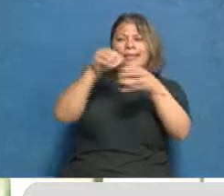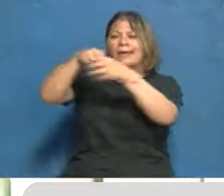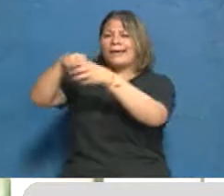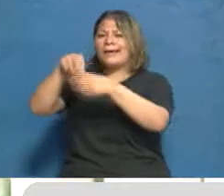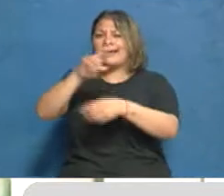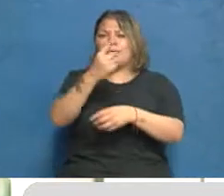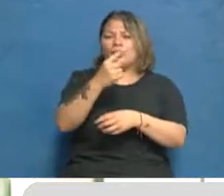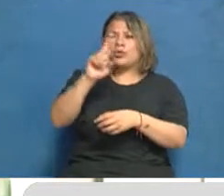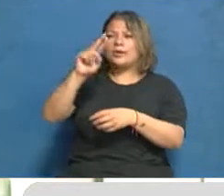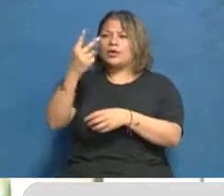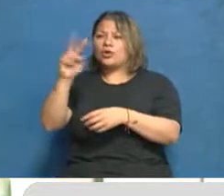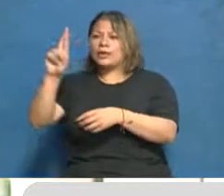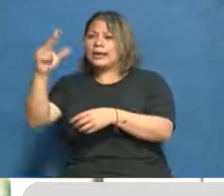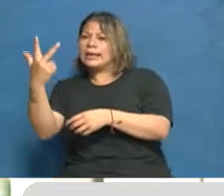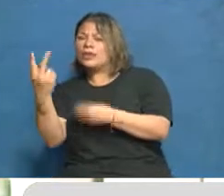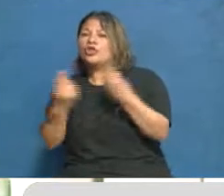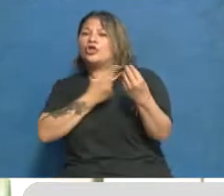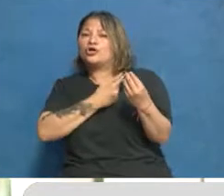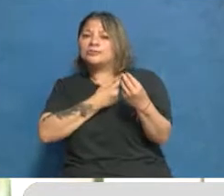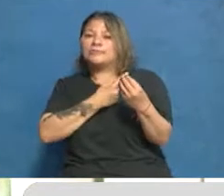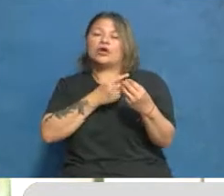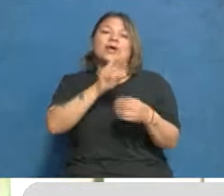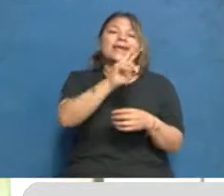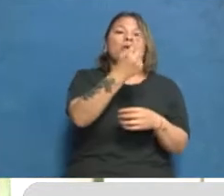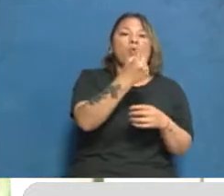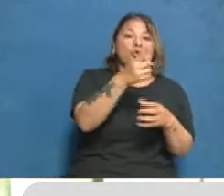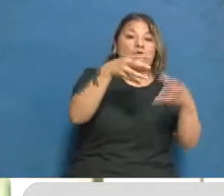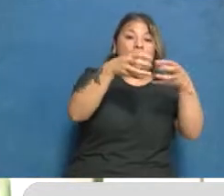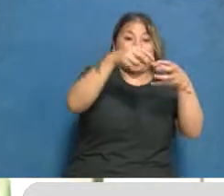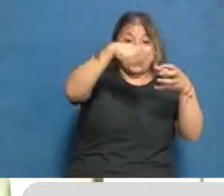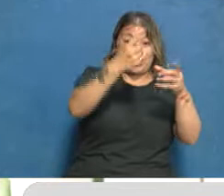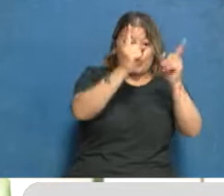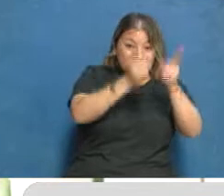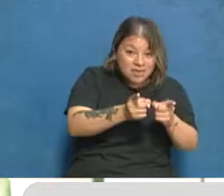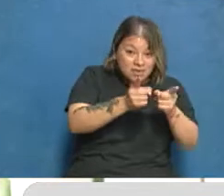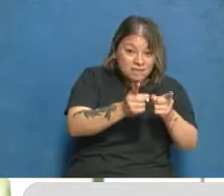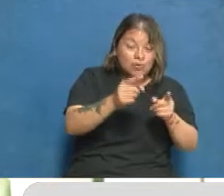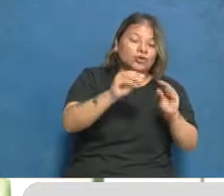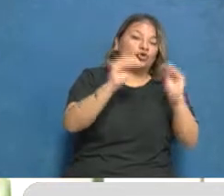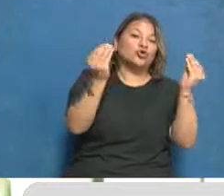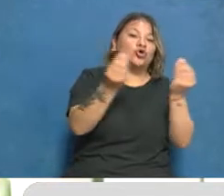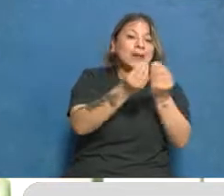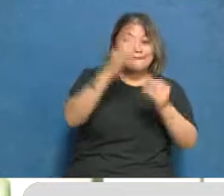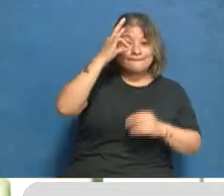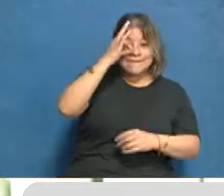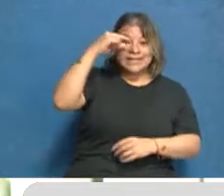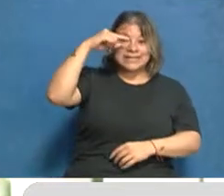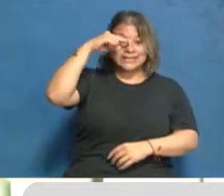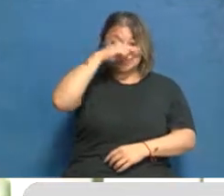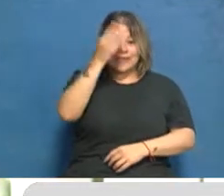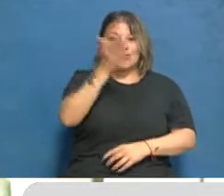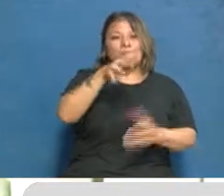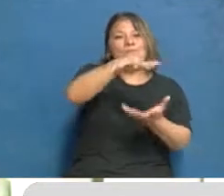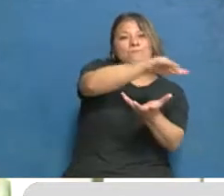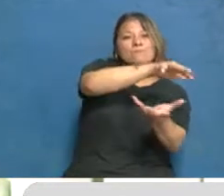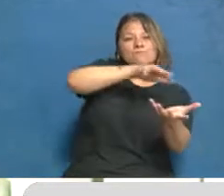R3, para los R1 que sean N1, estamos hablando del 27% del padrón, va a ser un aumento aproximado